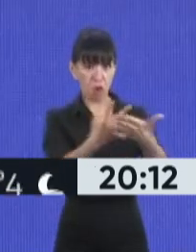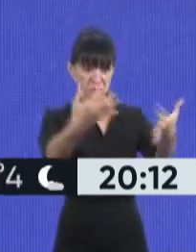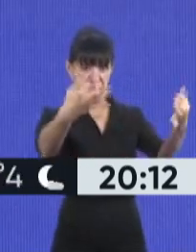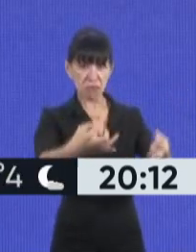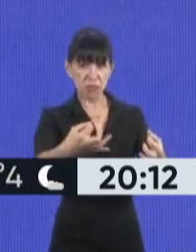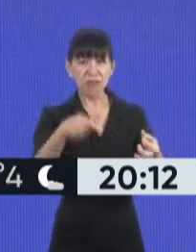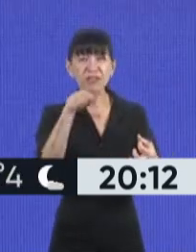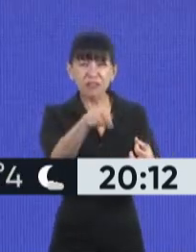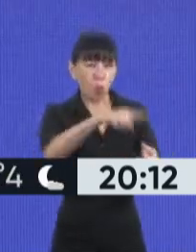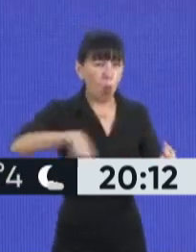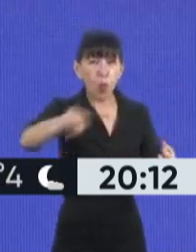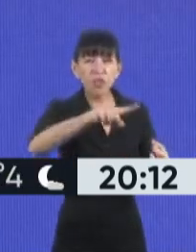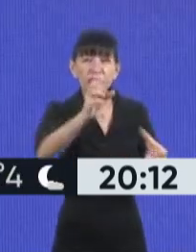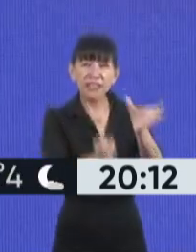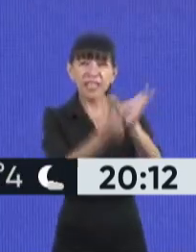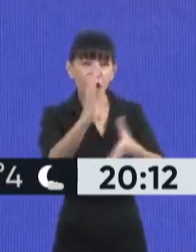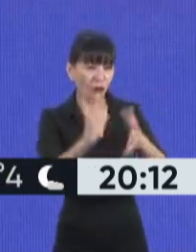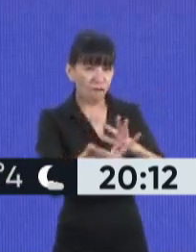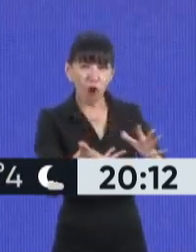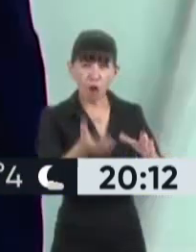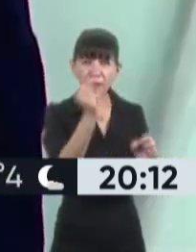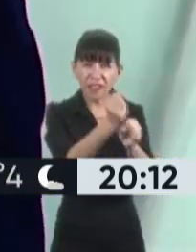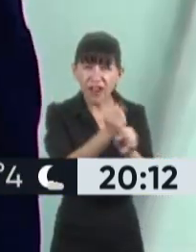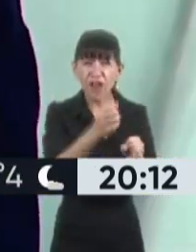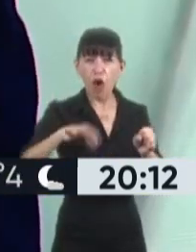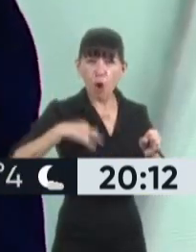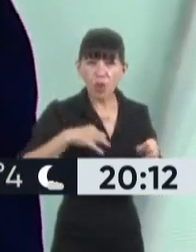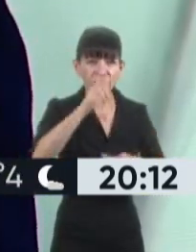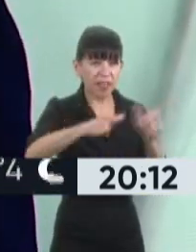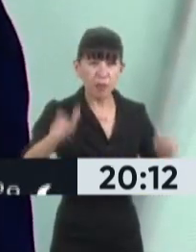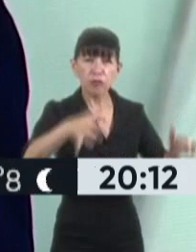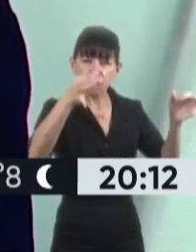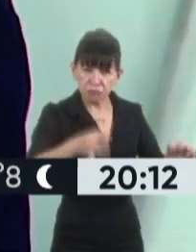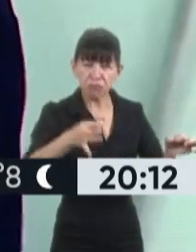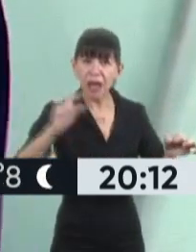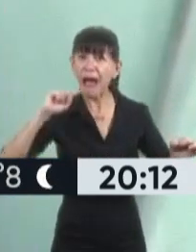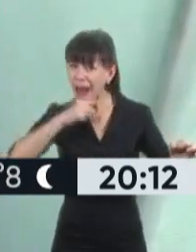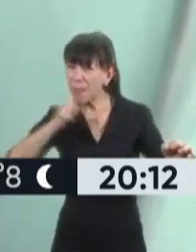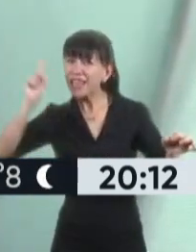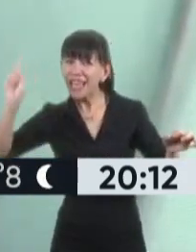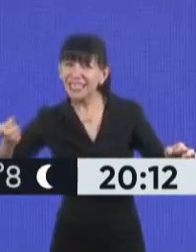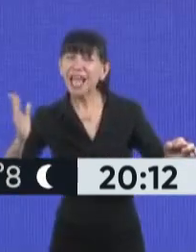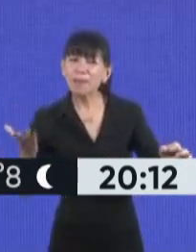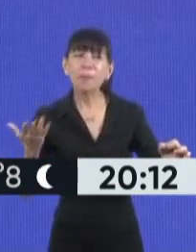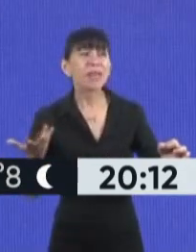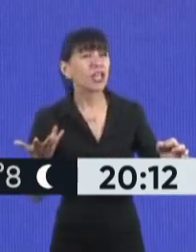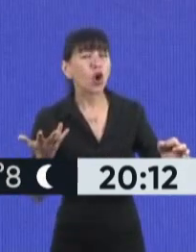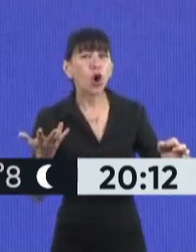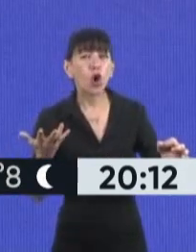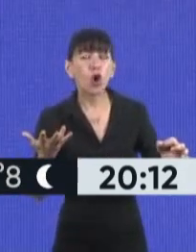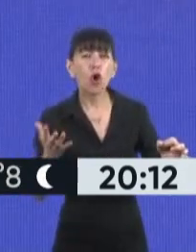bienestar del que Alemania durante mucho tiempo participó y participa, pero no logro entender por qué eso